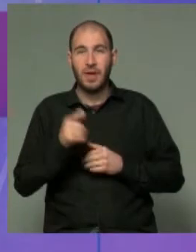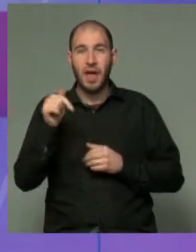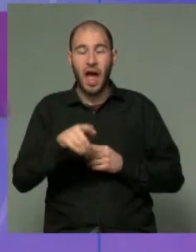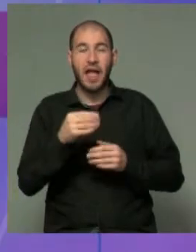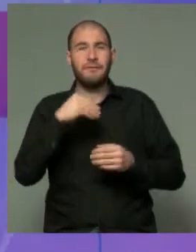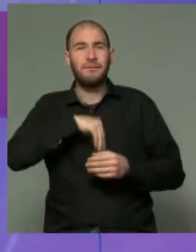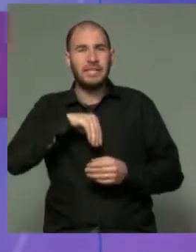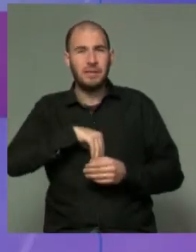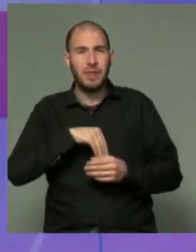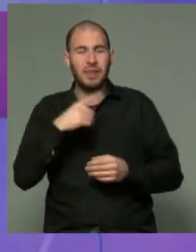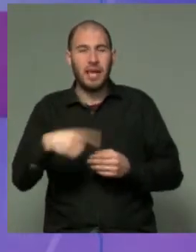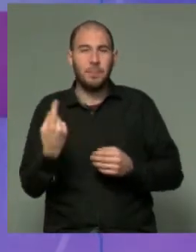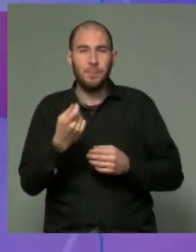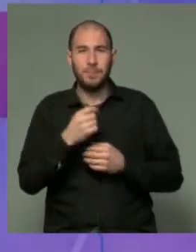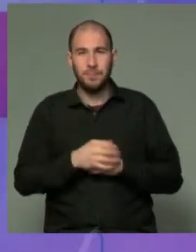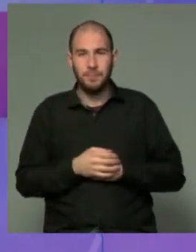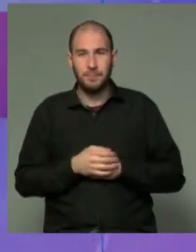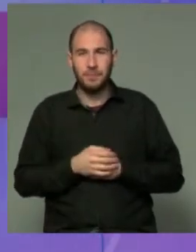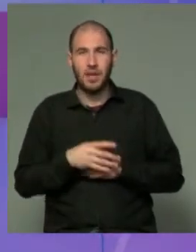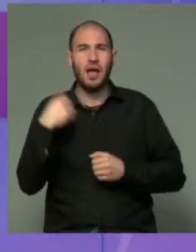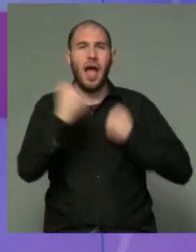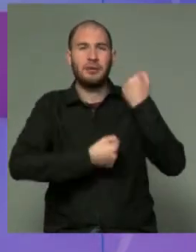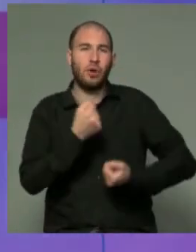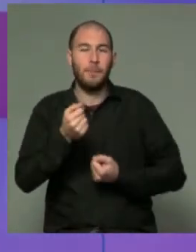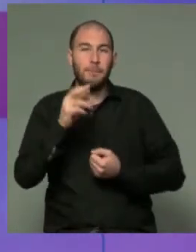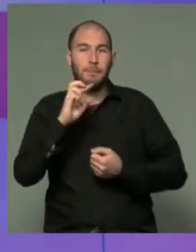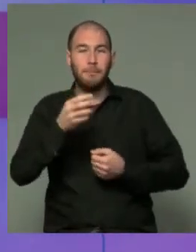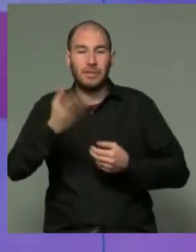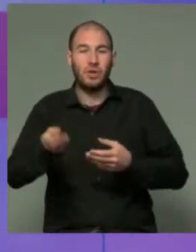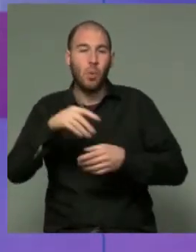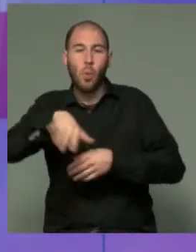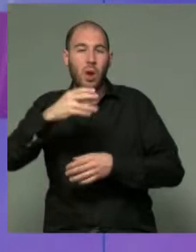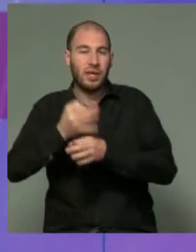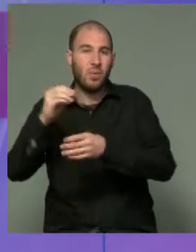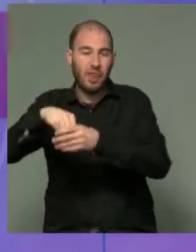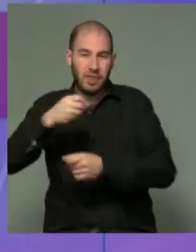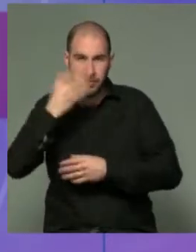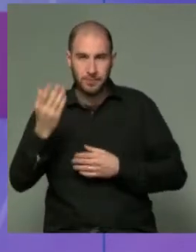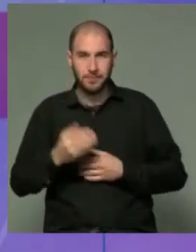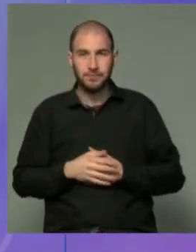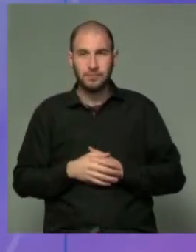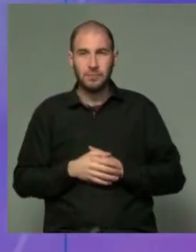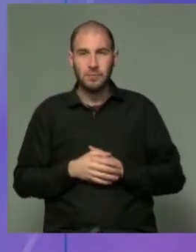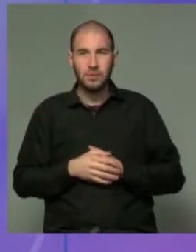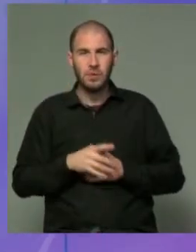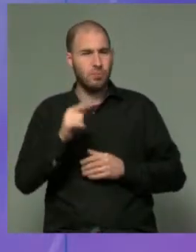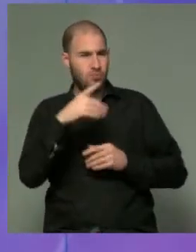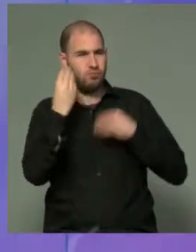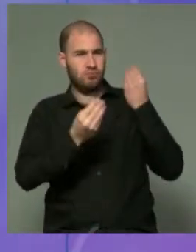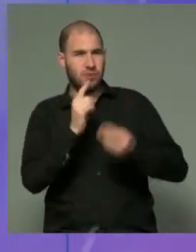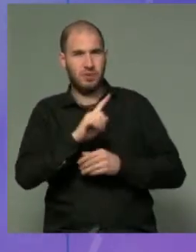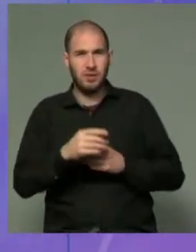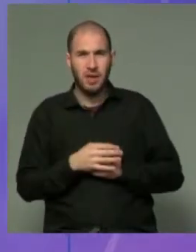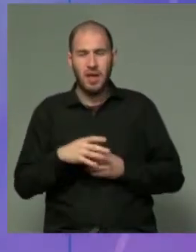sido víctima de algún tipo de agresión por parte de cualquier miembro de la comunidad educativa. No se preocupe,